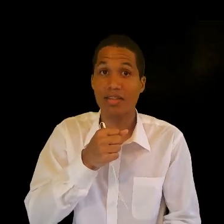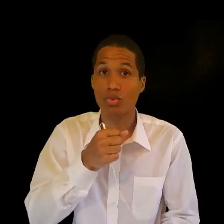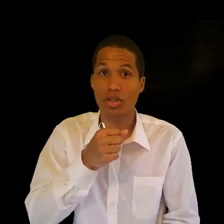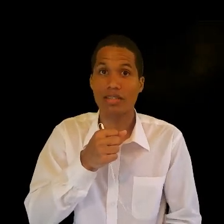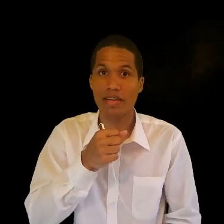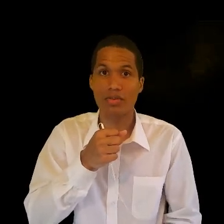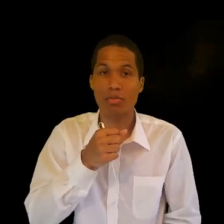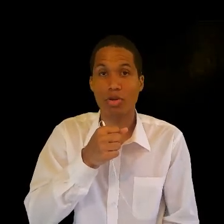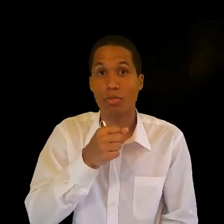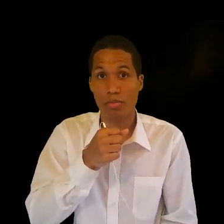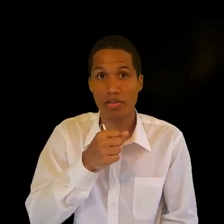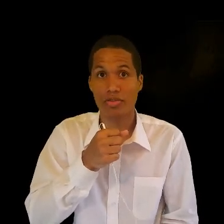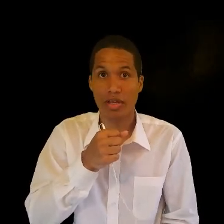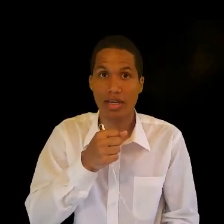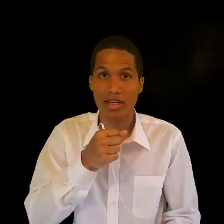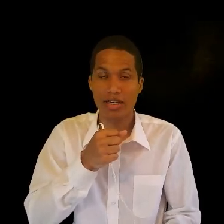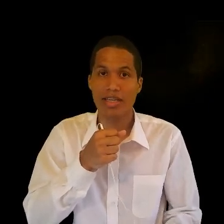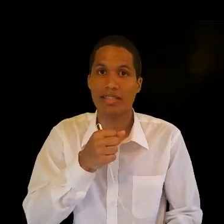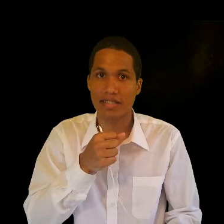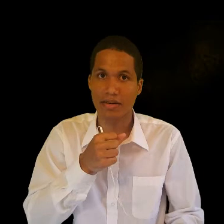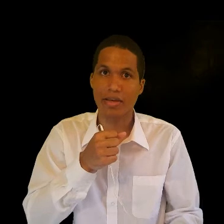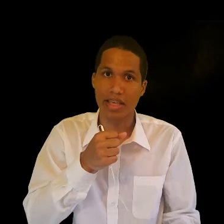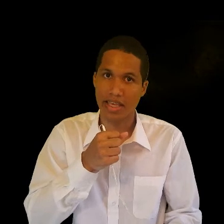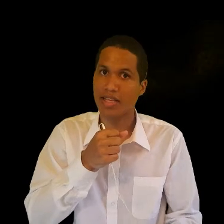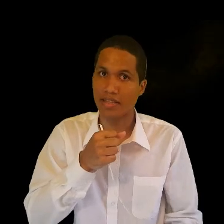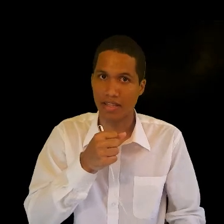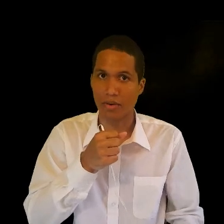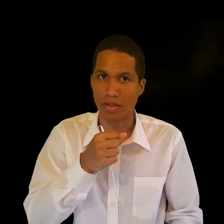ahí se está utilizando el pronombre personal y se